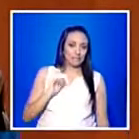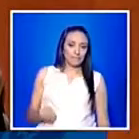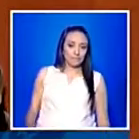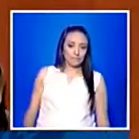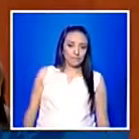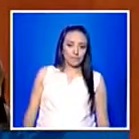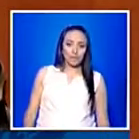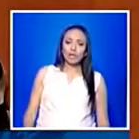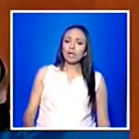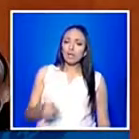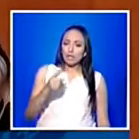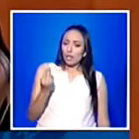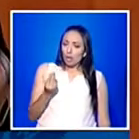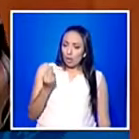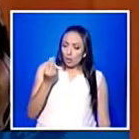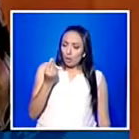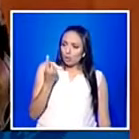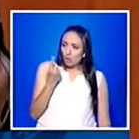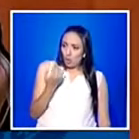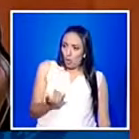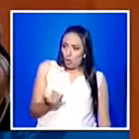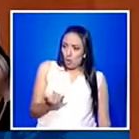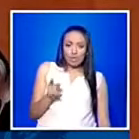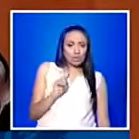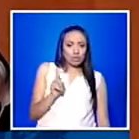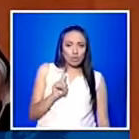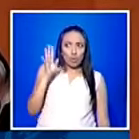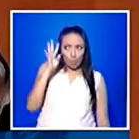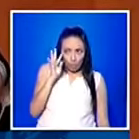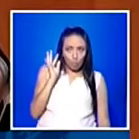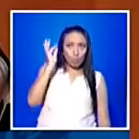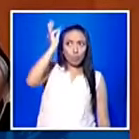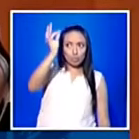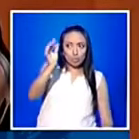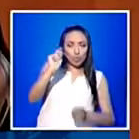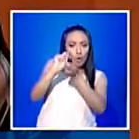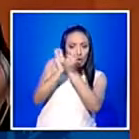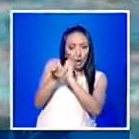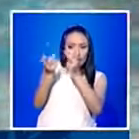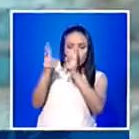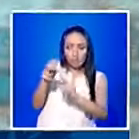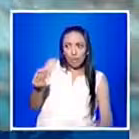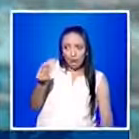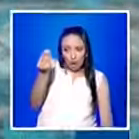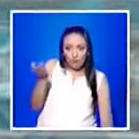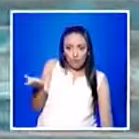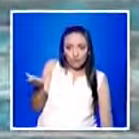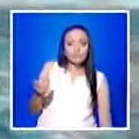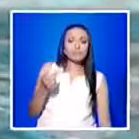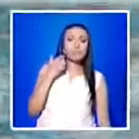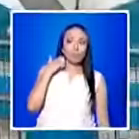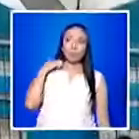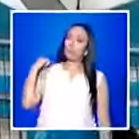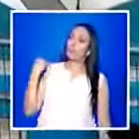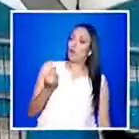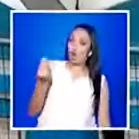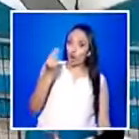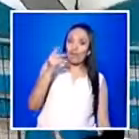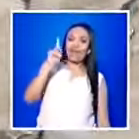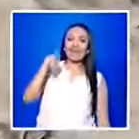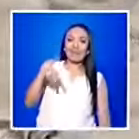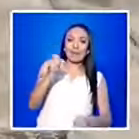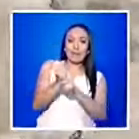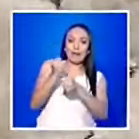son ustedes el presente, sino que son los agentes de cambio del futuro. los jóvenes expresarán su forma de ver el